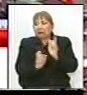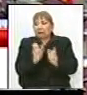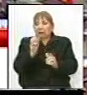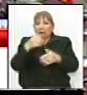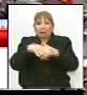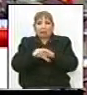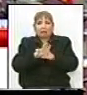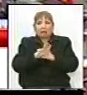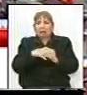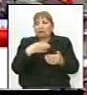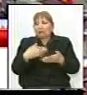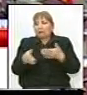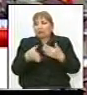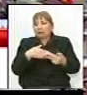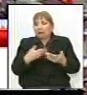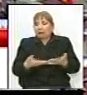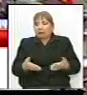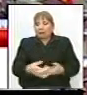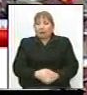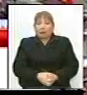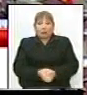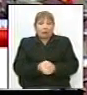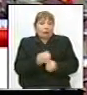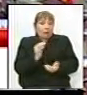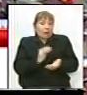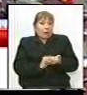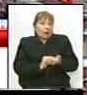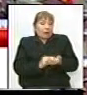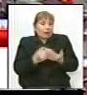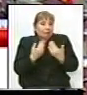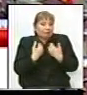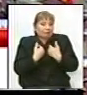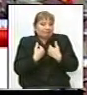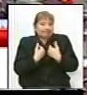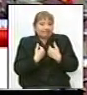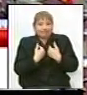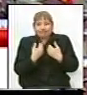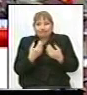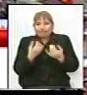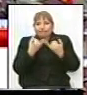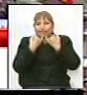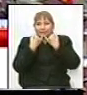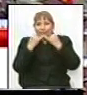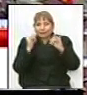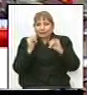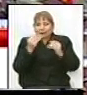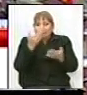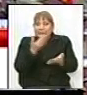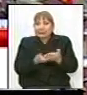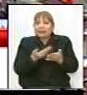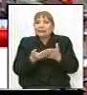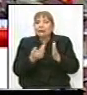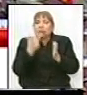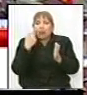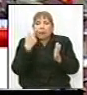entraban como cualquier cosa. Y algo que tiene que ver de la mano con la información para verificar